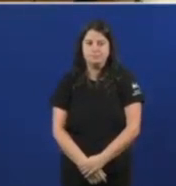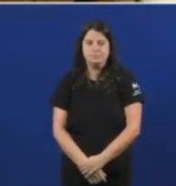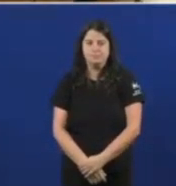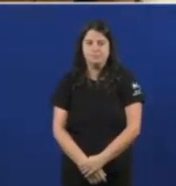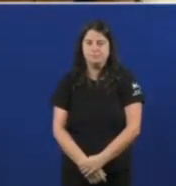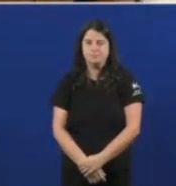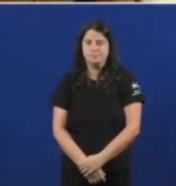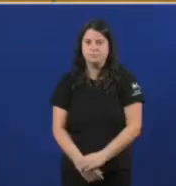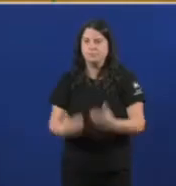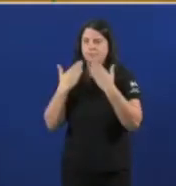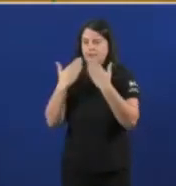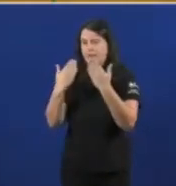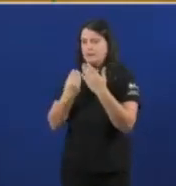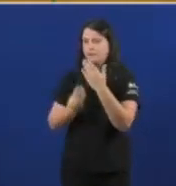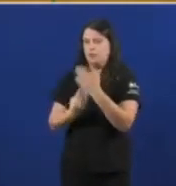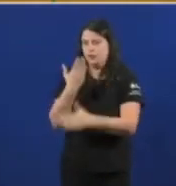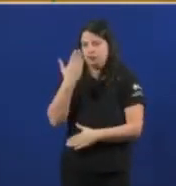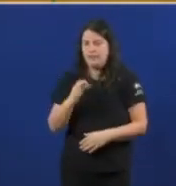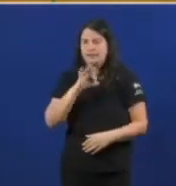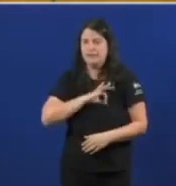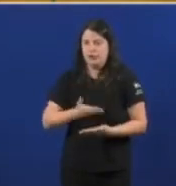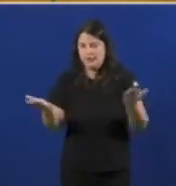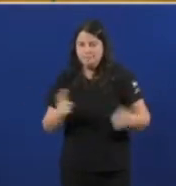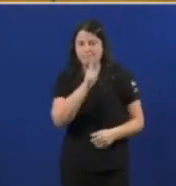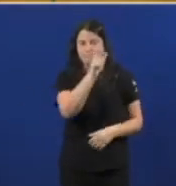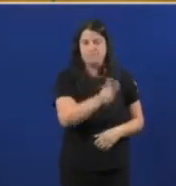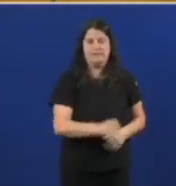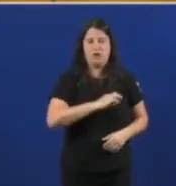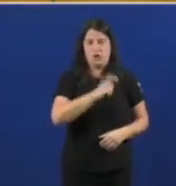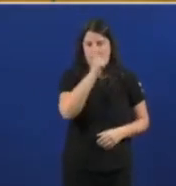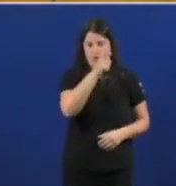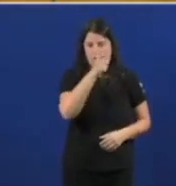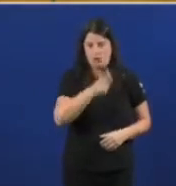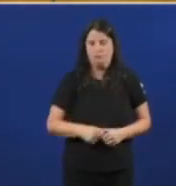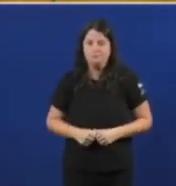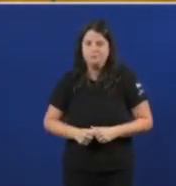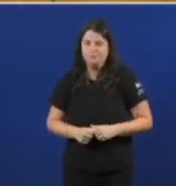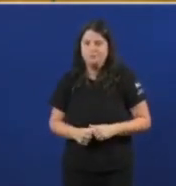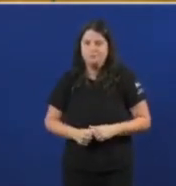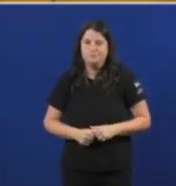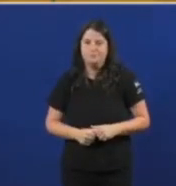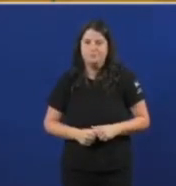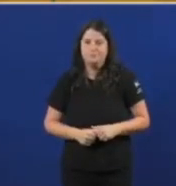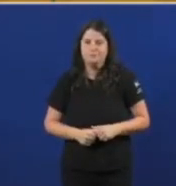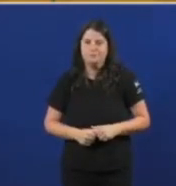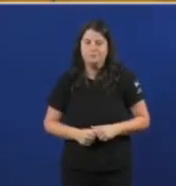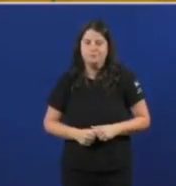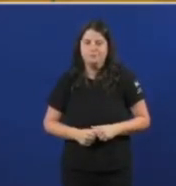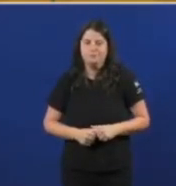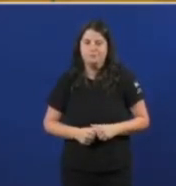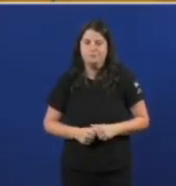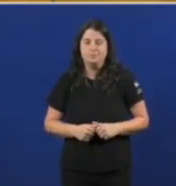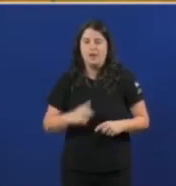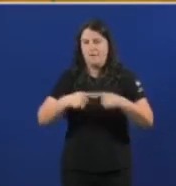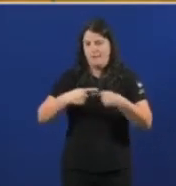Moitas grazas, bo día, señorías, señor Feijóo. Poucas cuestións lle preocupan hoxe tanto as familias,